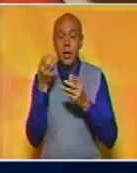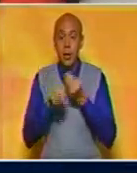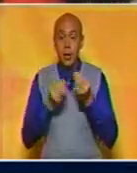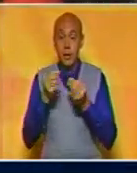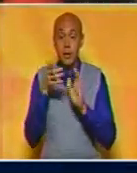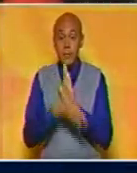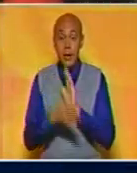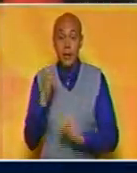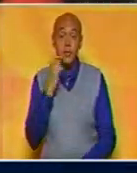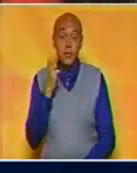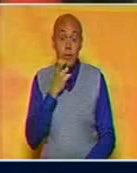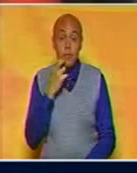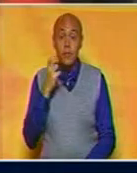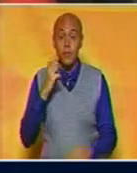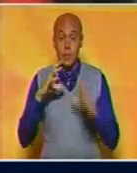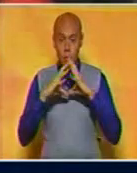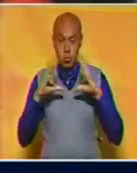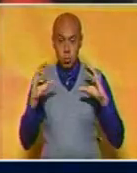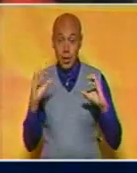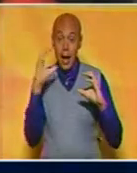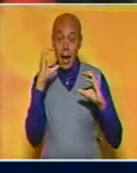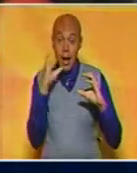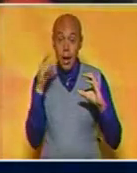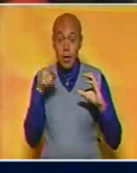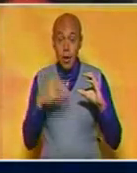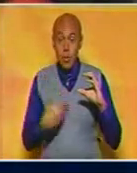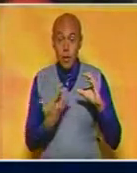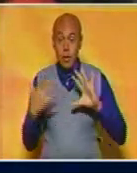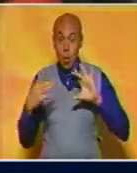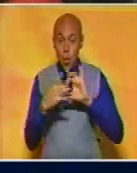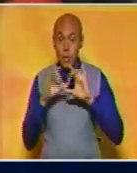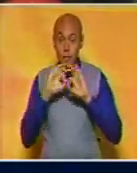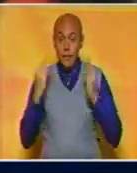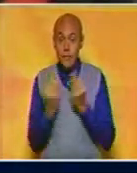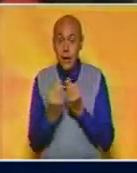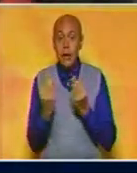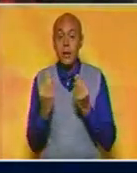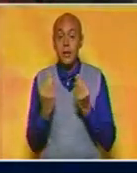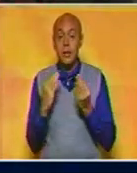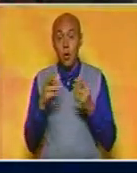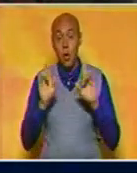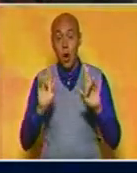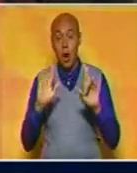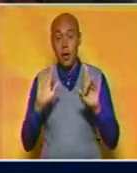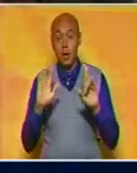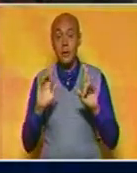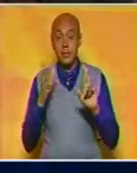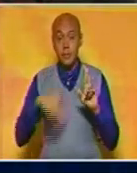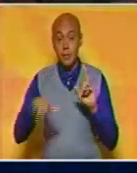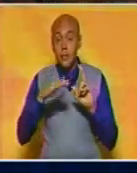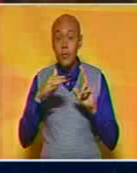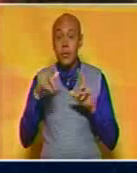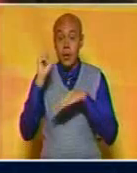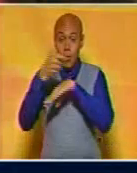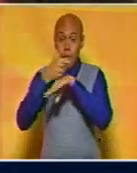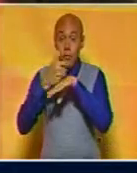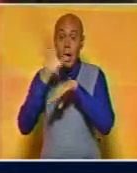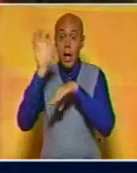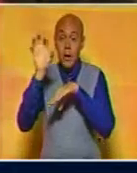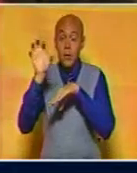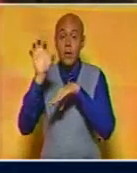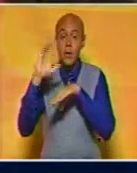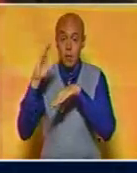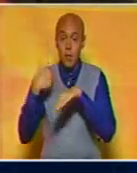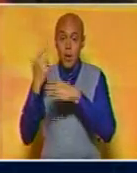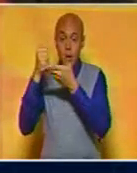producto si se quiere social que permite la unidad familiar y en el arte de este estado venezolana nos